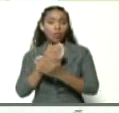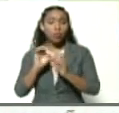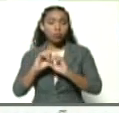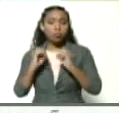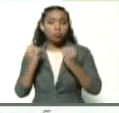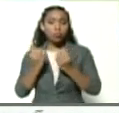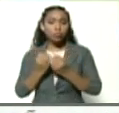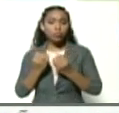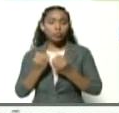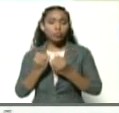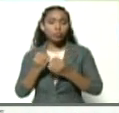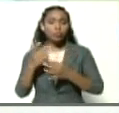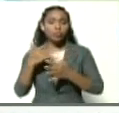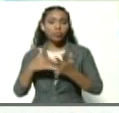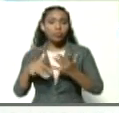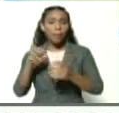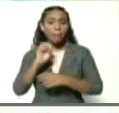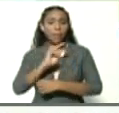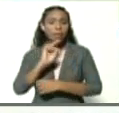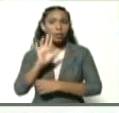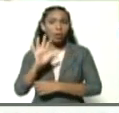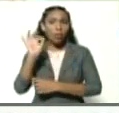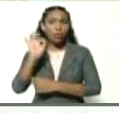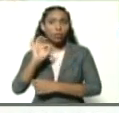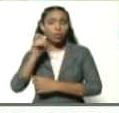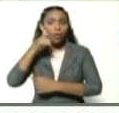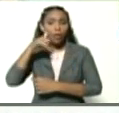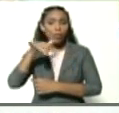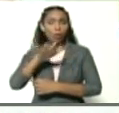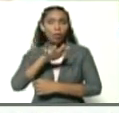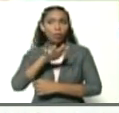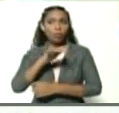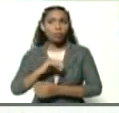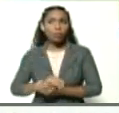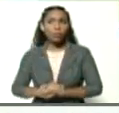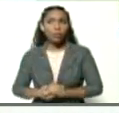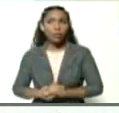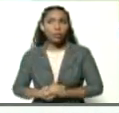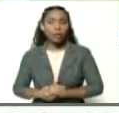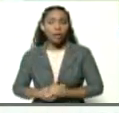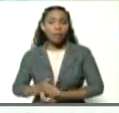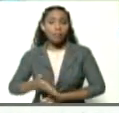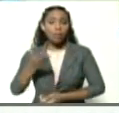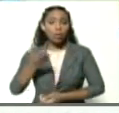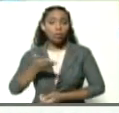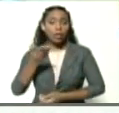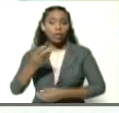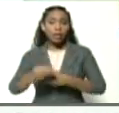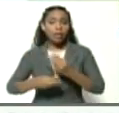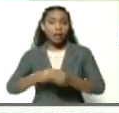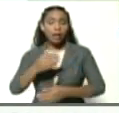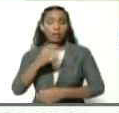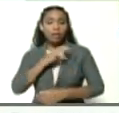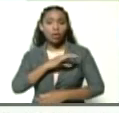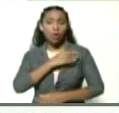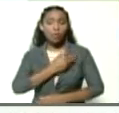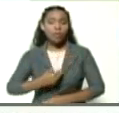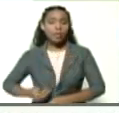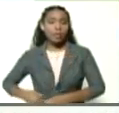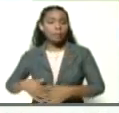indígena, debido a que el 95% de esta población es de la etnia huella. Es importante destacar, señor presidente,